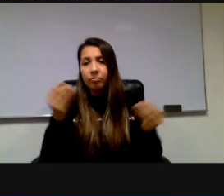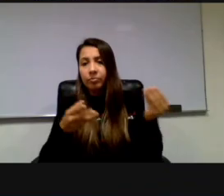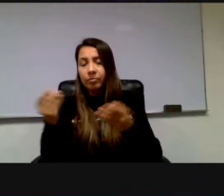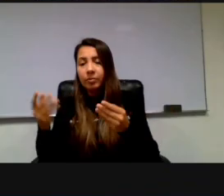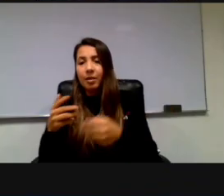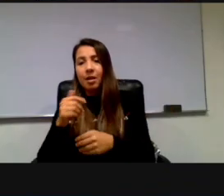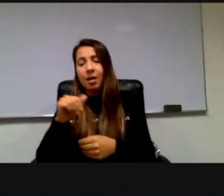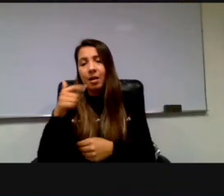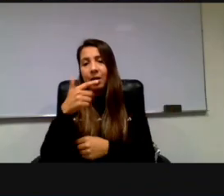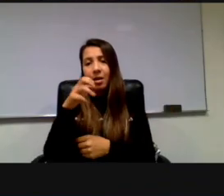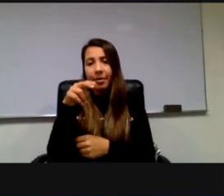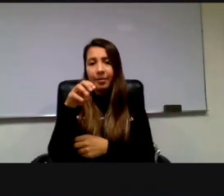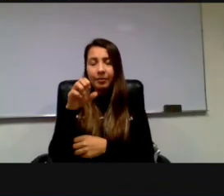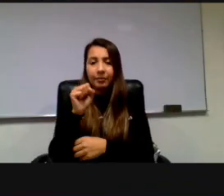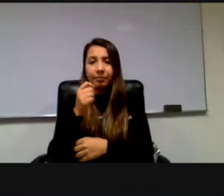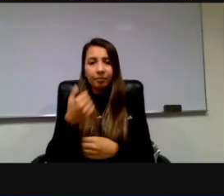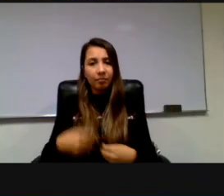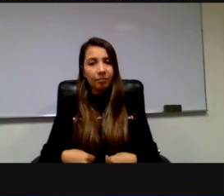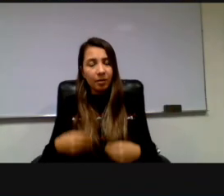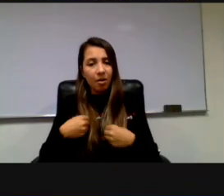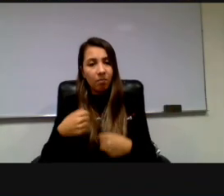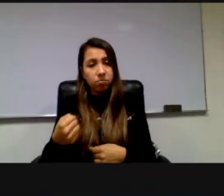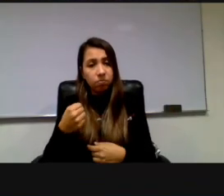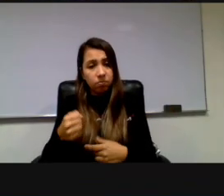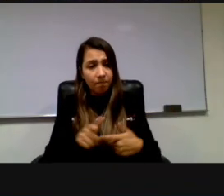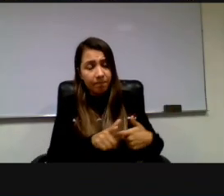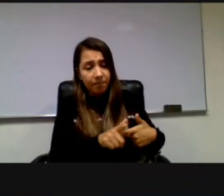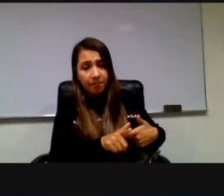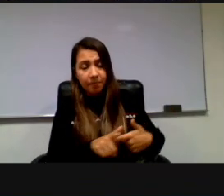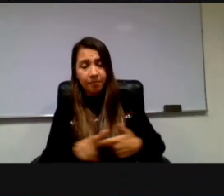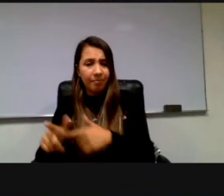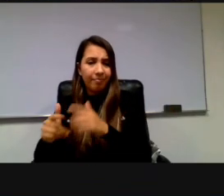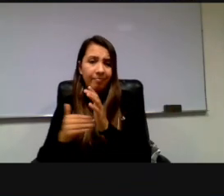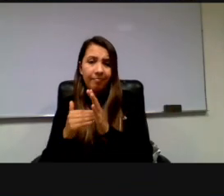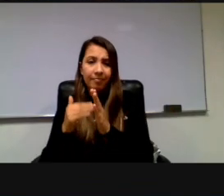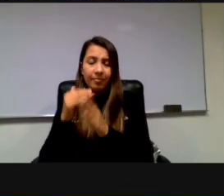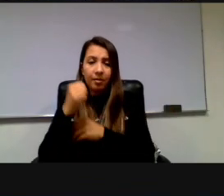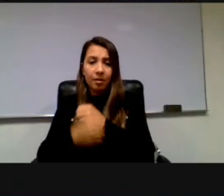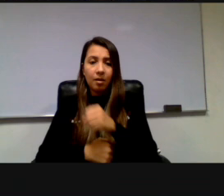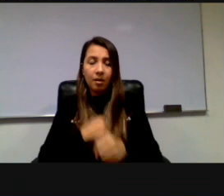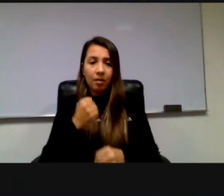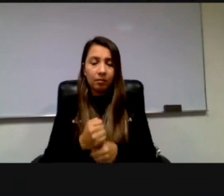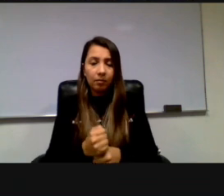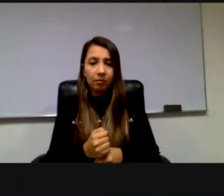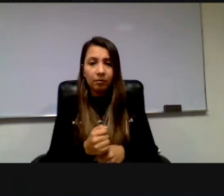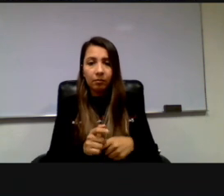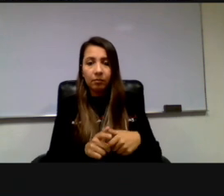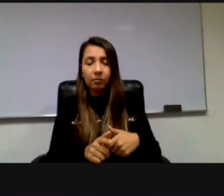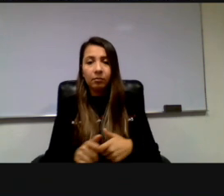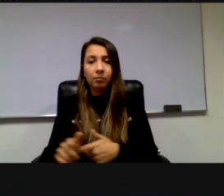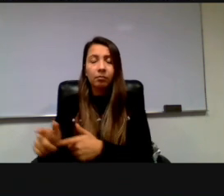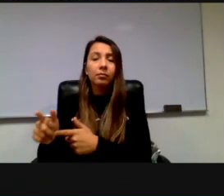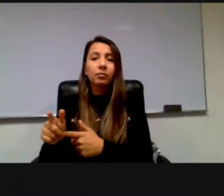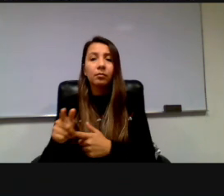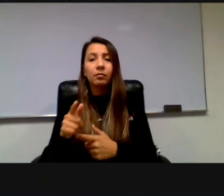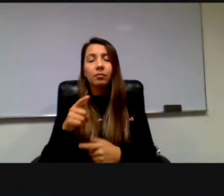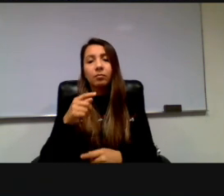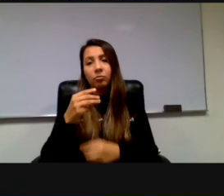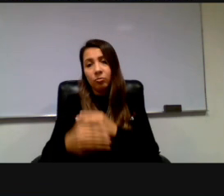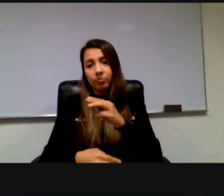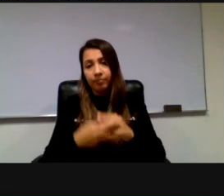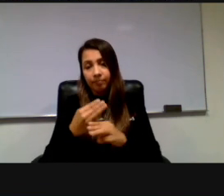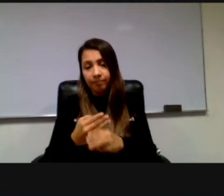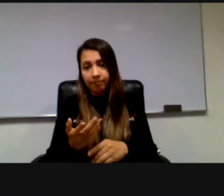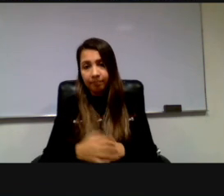lo resistente que ha sido la vida a lo largo de todos estos miles de millones de años que lleva en el planeta Tierra,